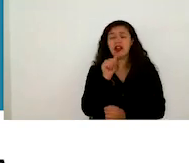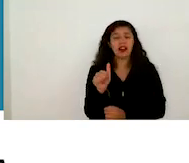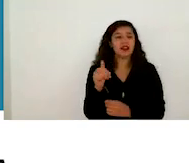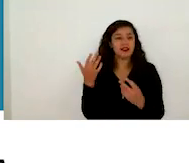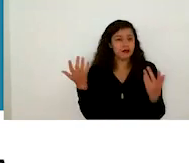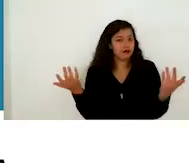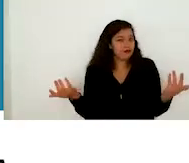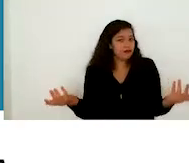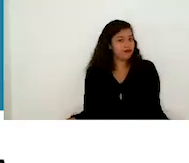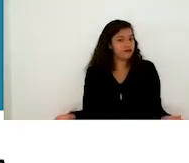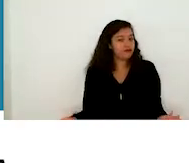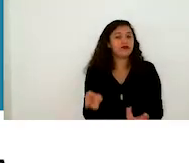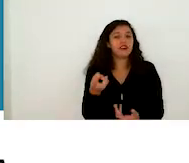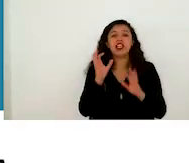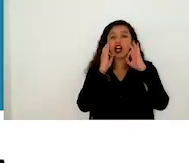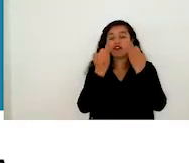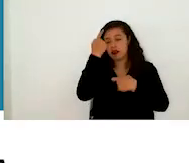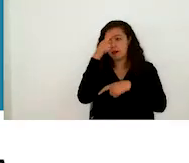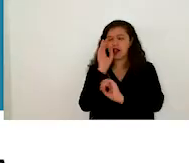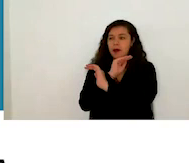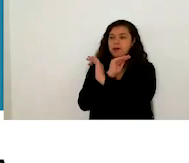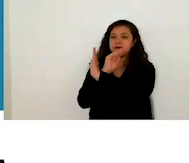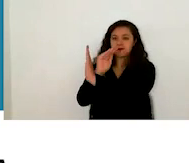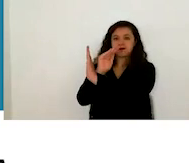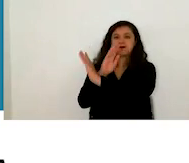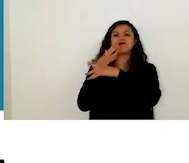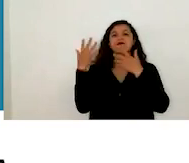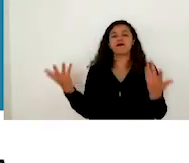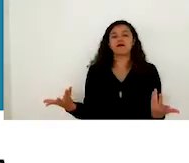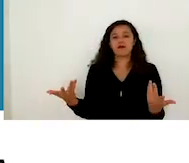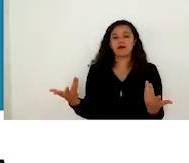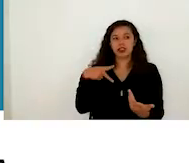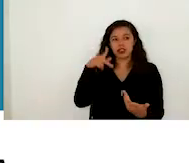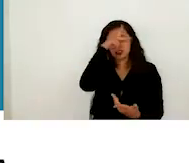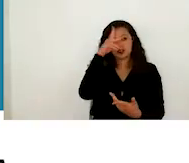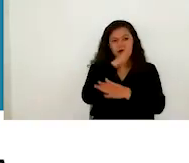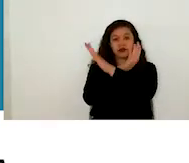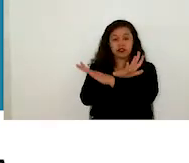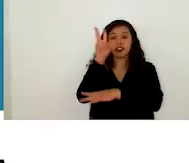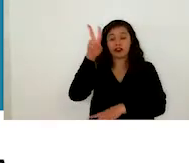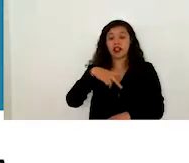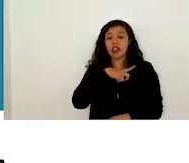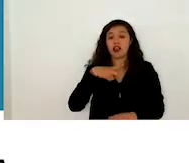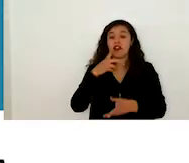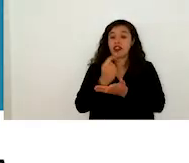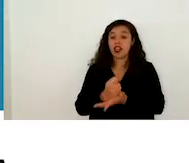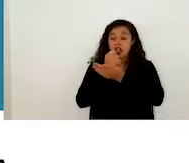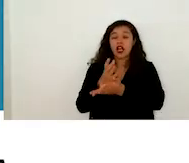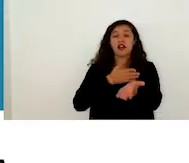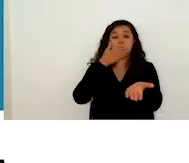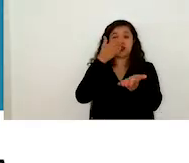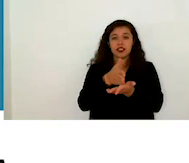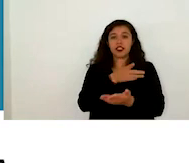esa parte es un mecanismo de defensa que se tiene psicológicamente y tienes razón tendría que entrar a terapia